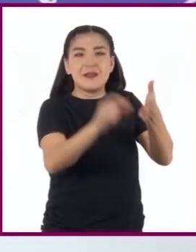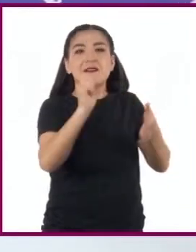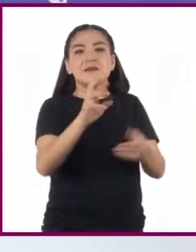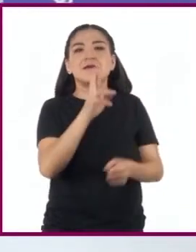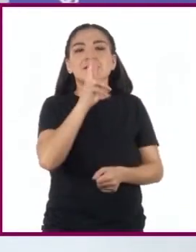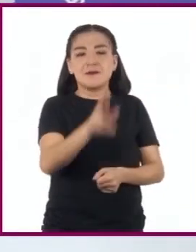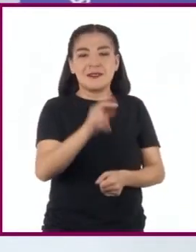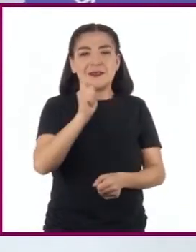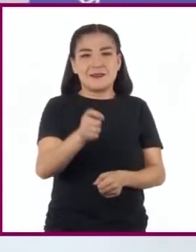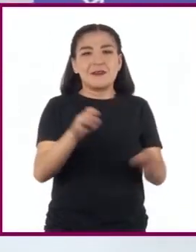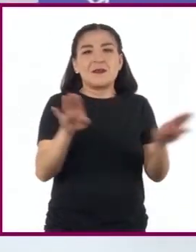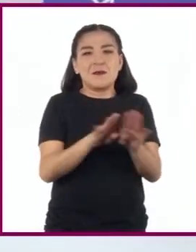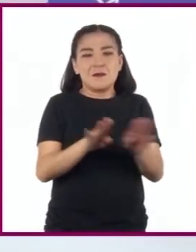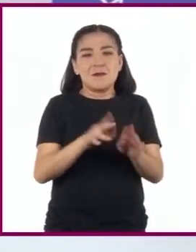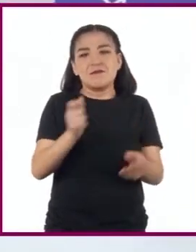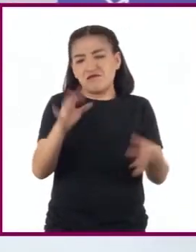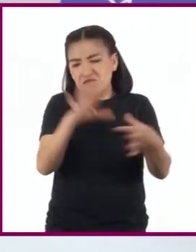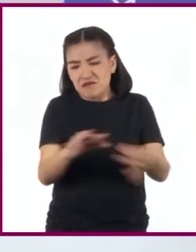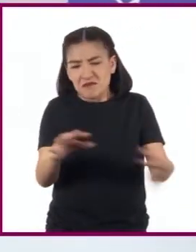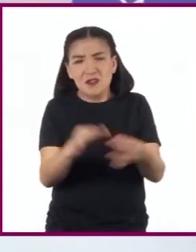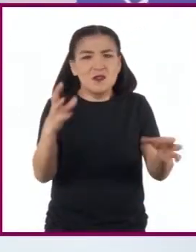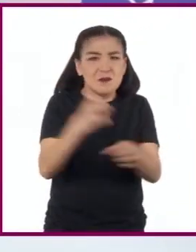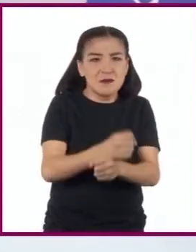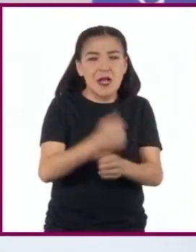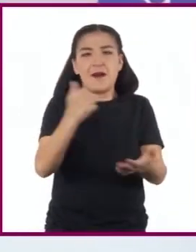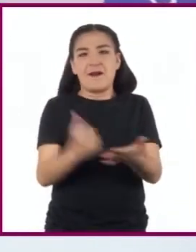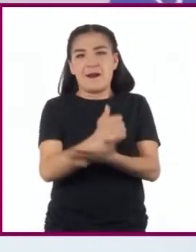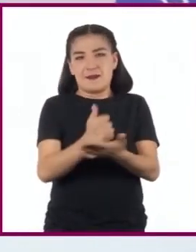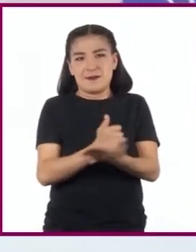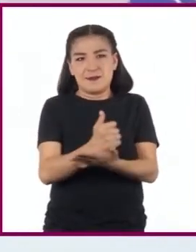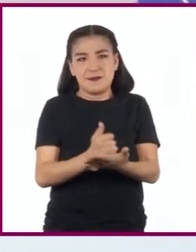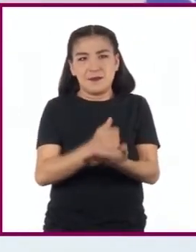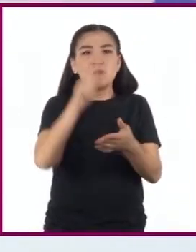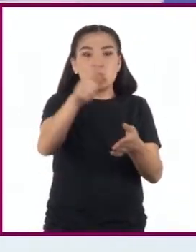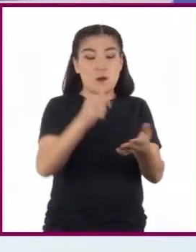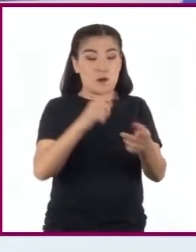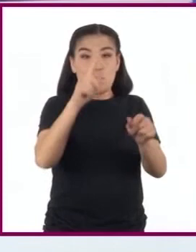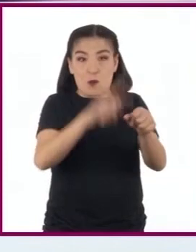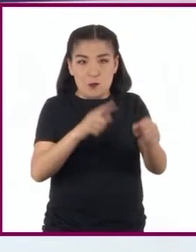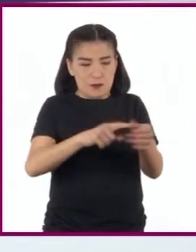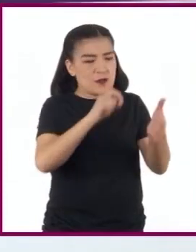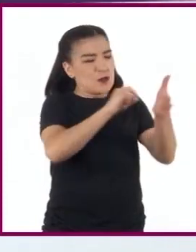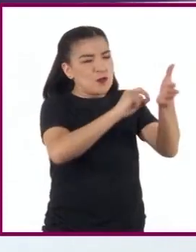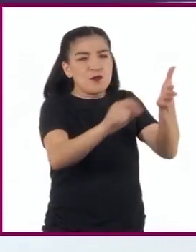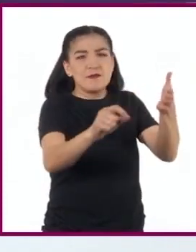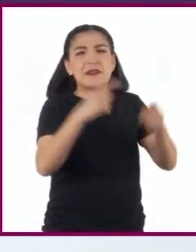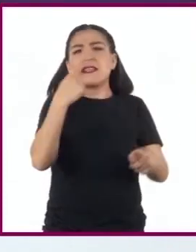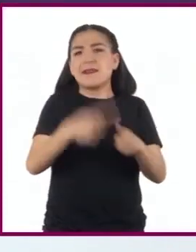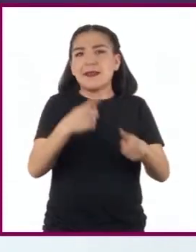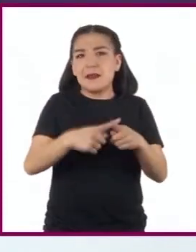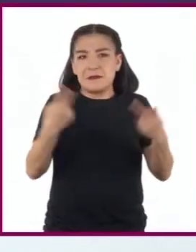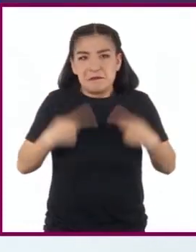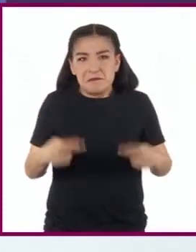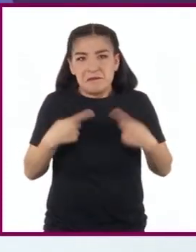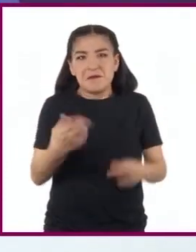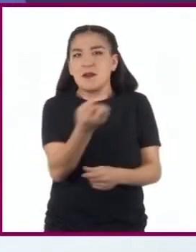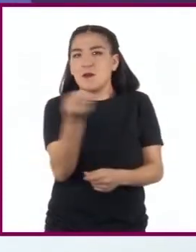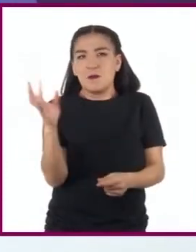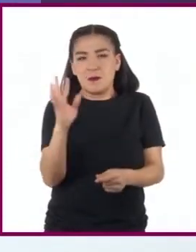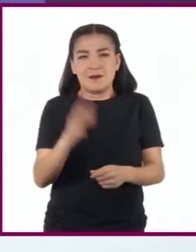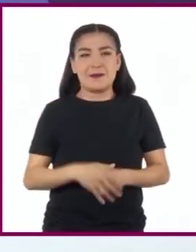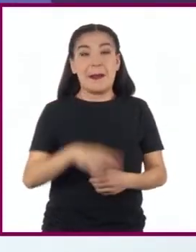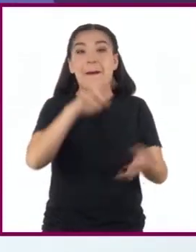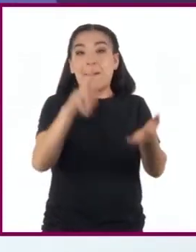la pregunta ¿de qué trata? Con azul, subrayen quién o quiénes realizan la acción.